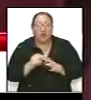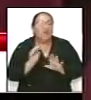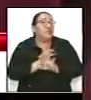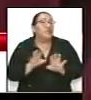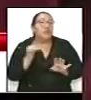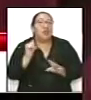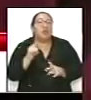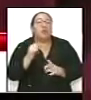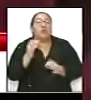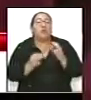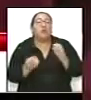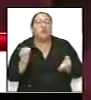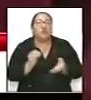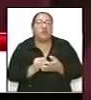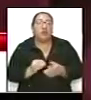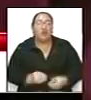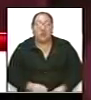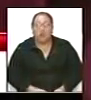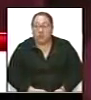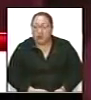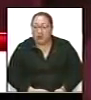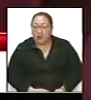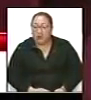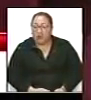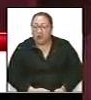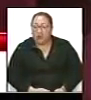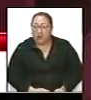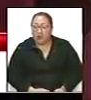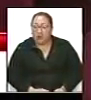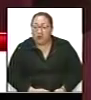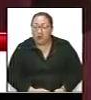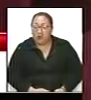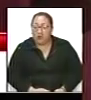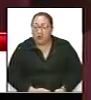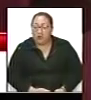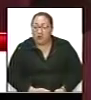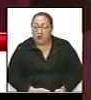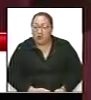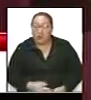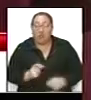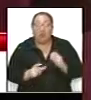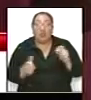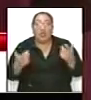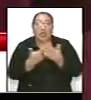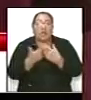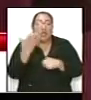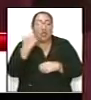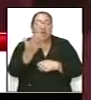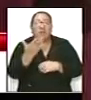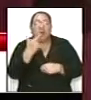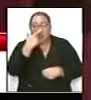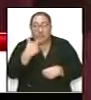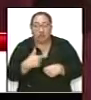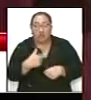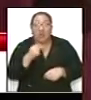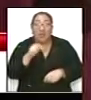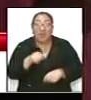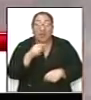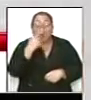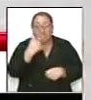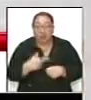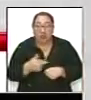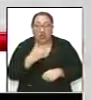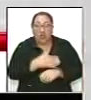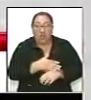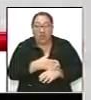que exista una justificación por parte del ejército o por parte de los que habían solicitado este combustible. Y que este combustible